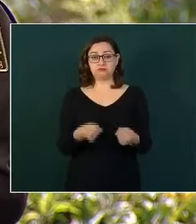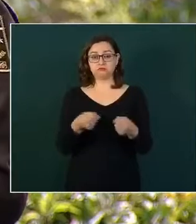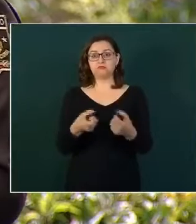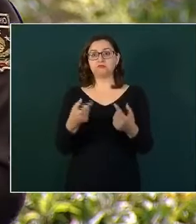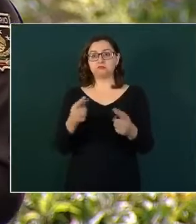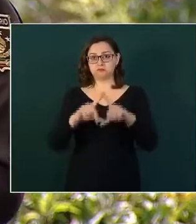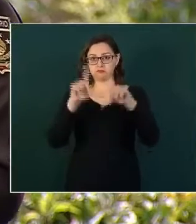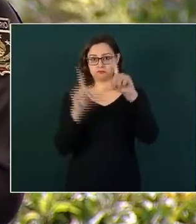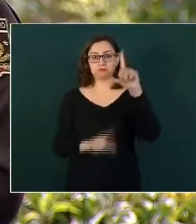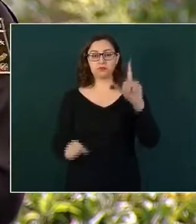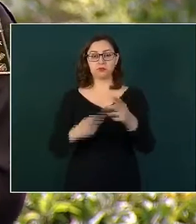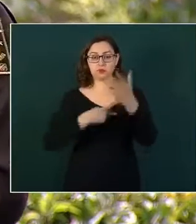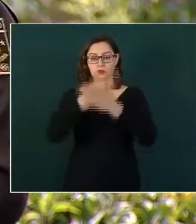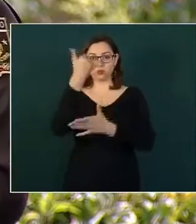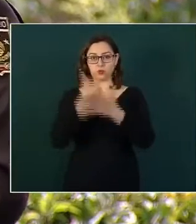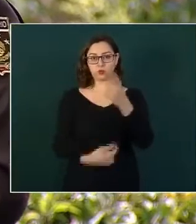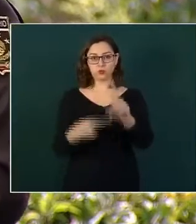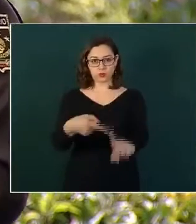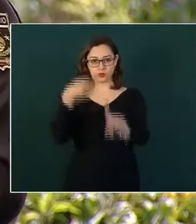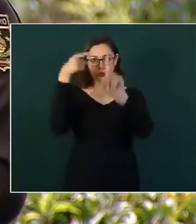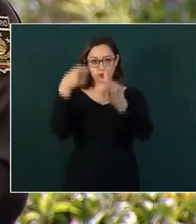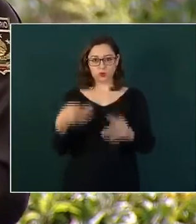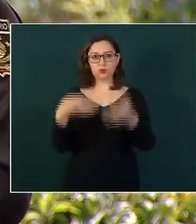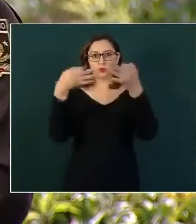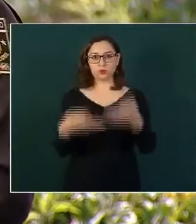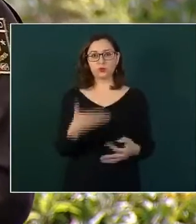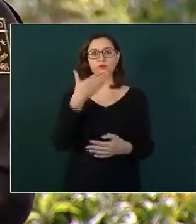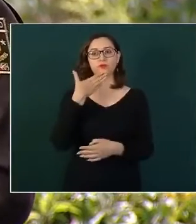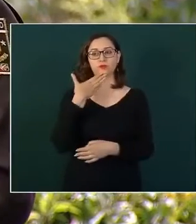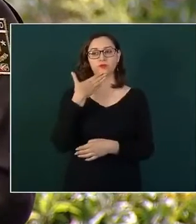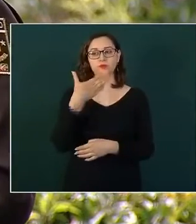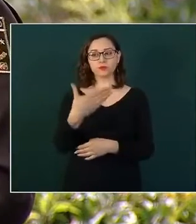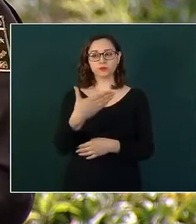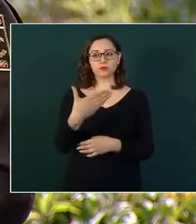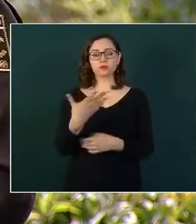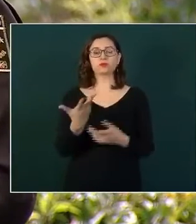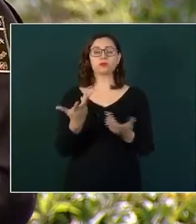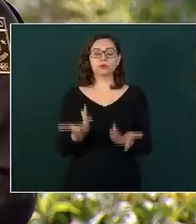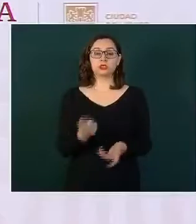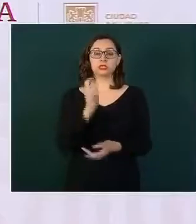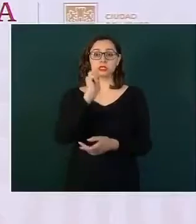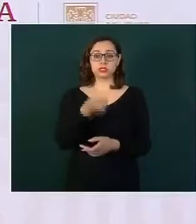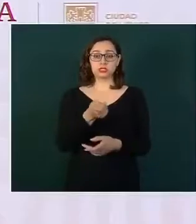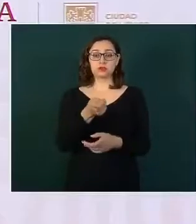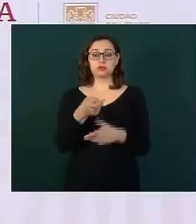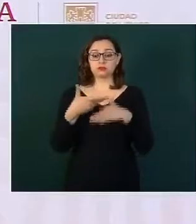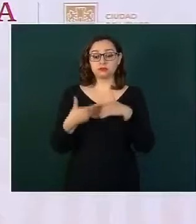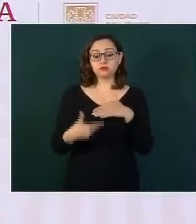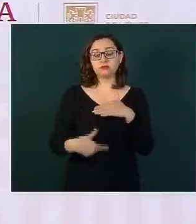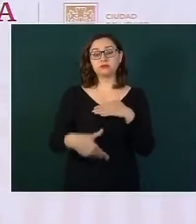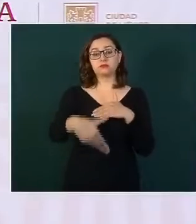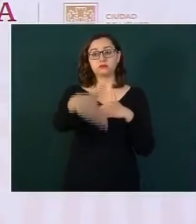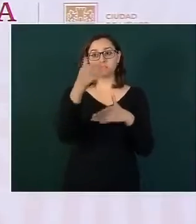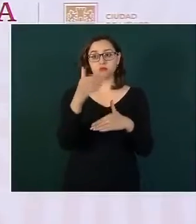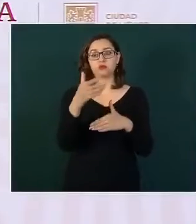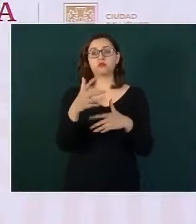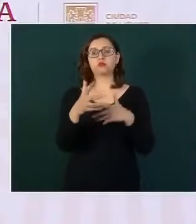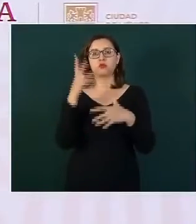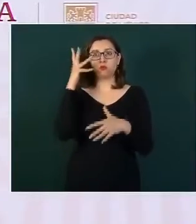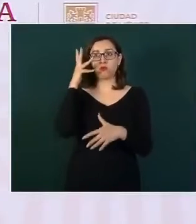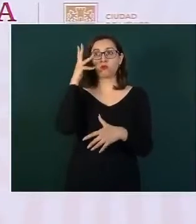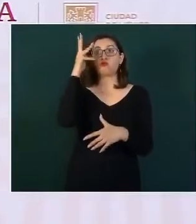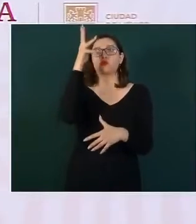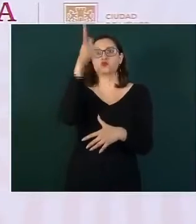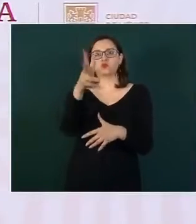este proyecto que hoy es realidad y que representa el establecimiento de las bases que permitan proyectarnos como